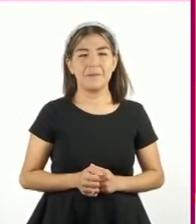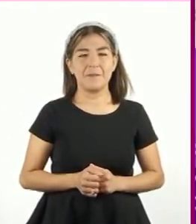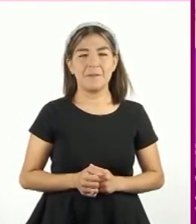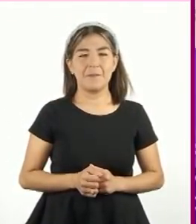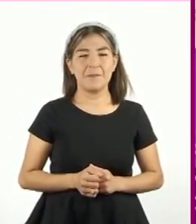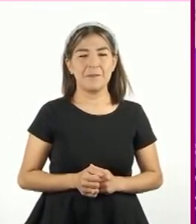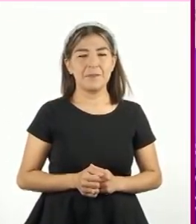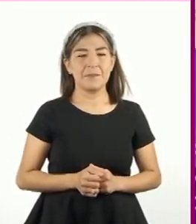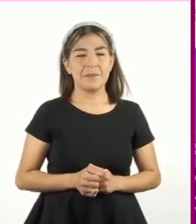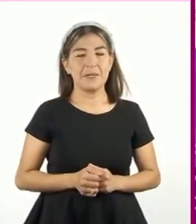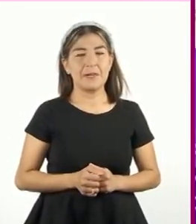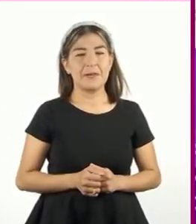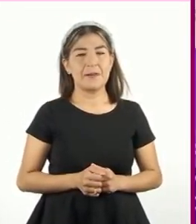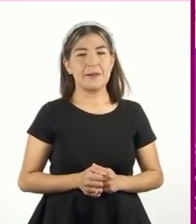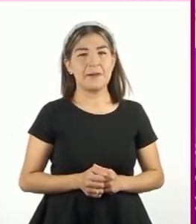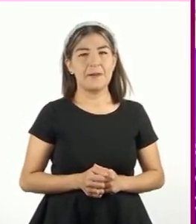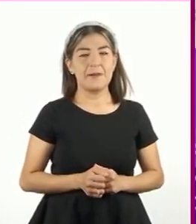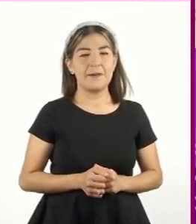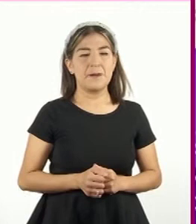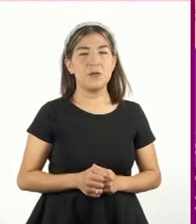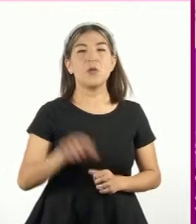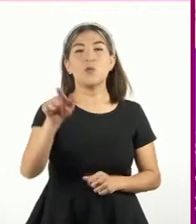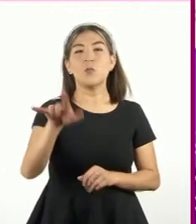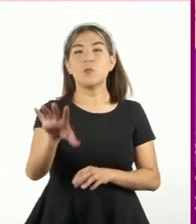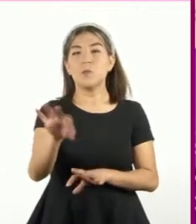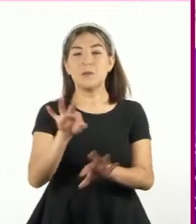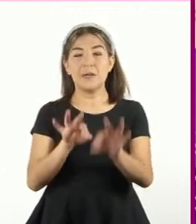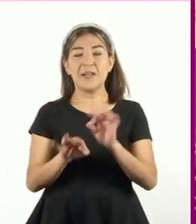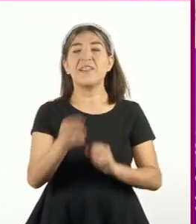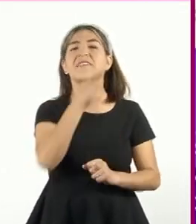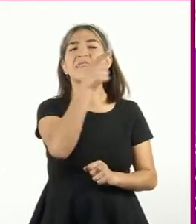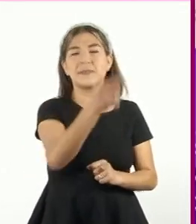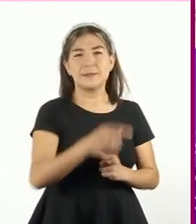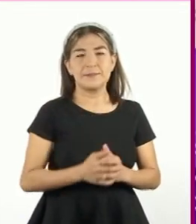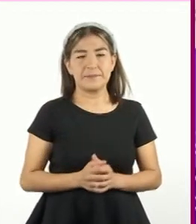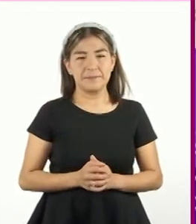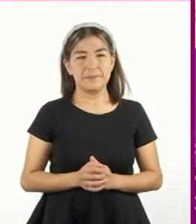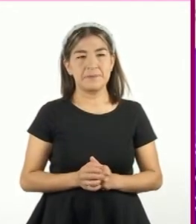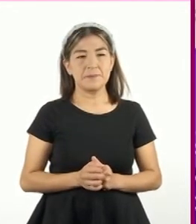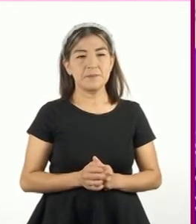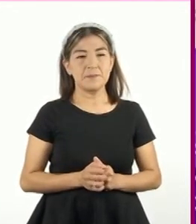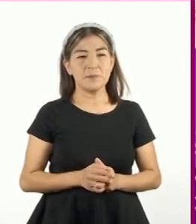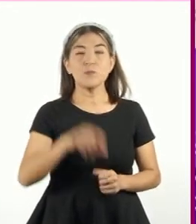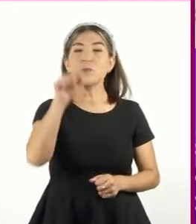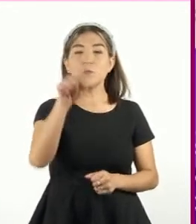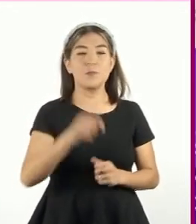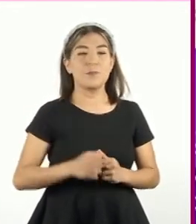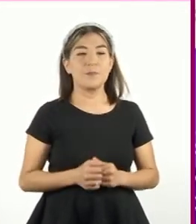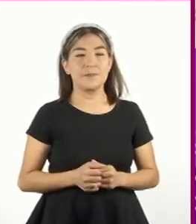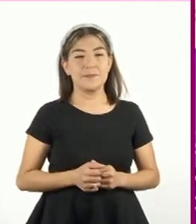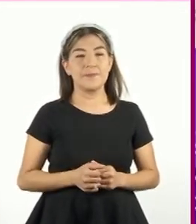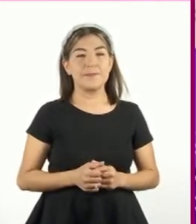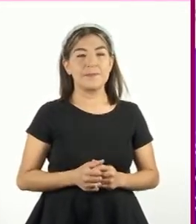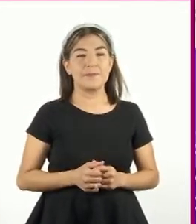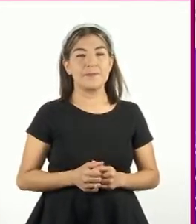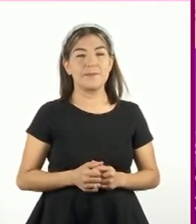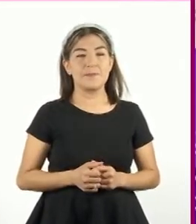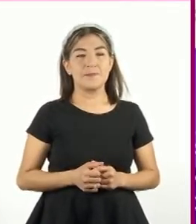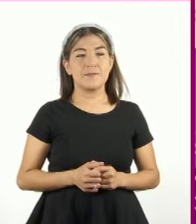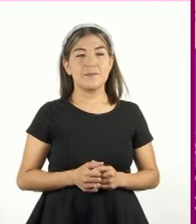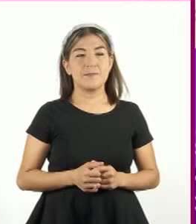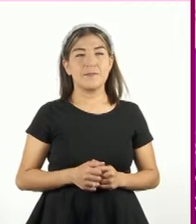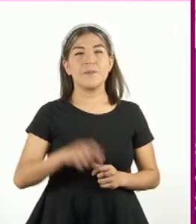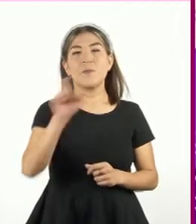Ajá. La papeleta elegida dice: en la hora del descanso, un alumno